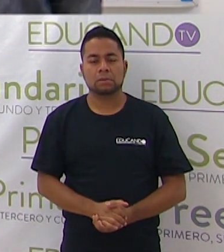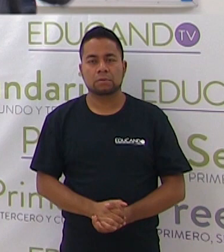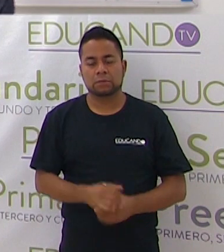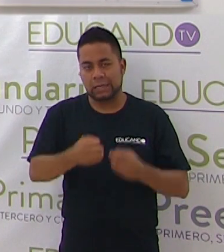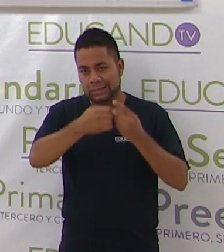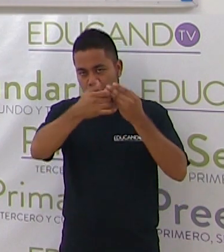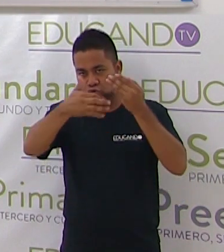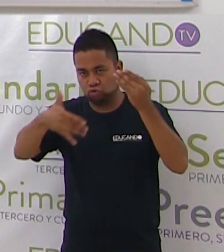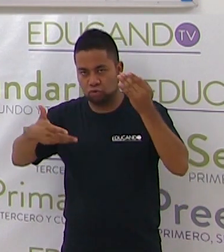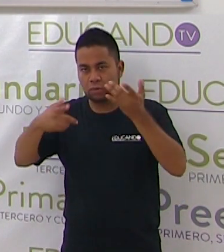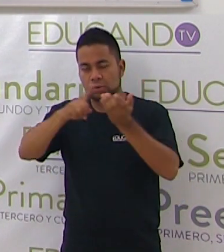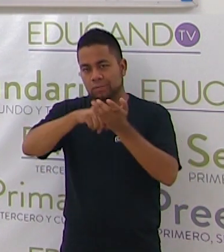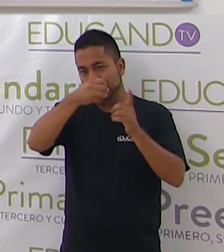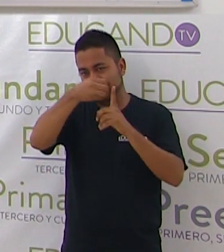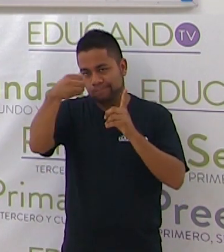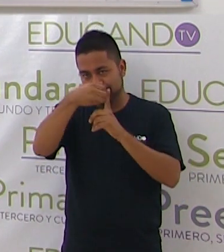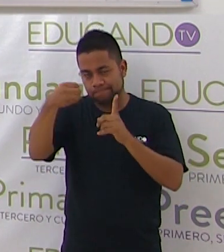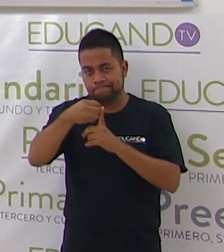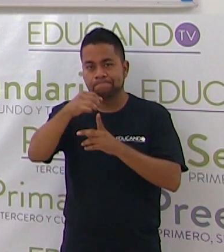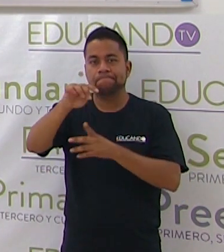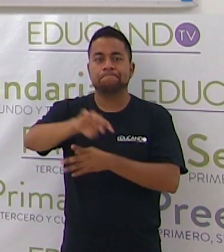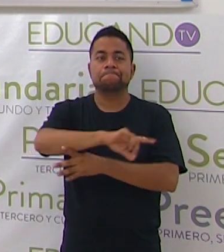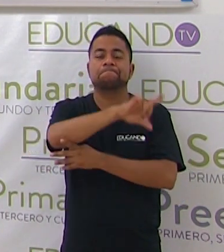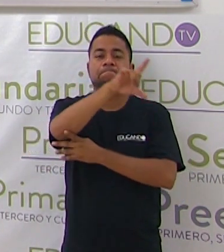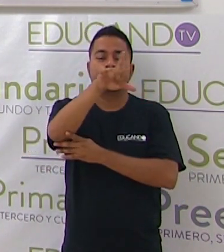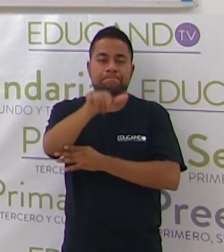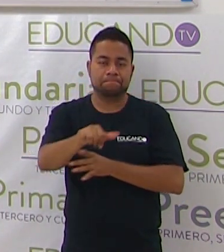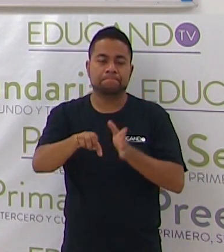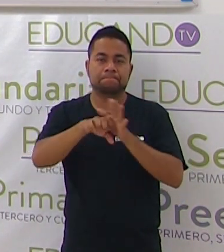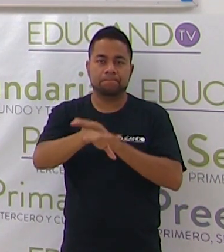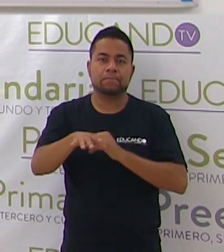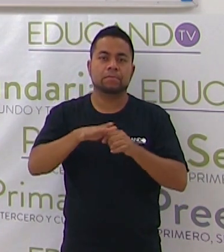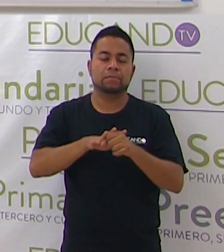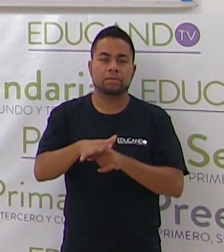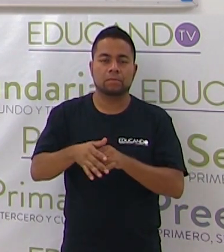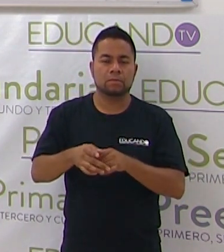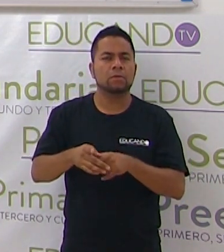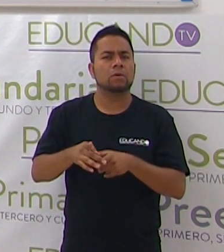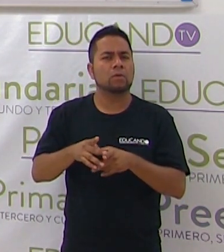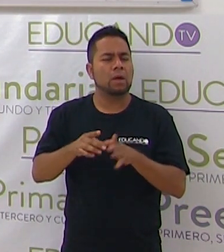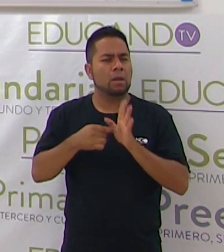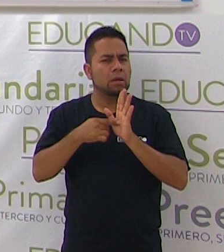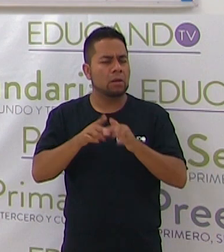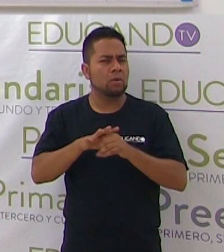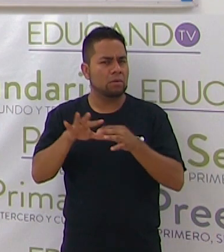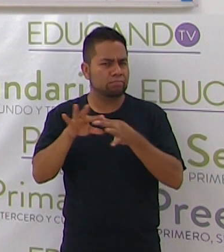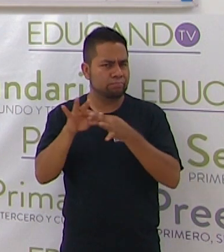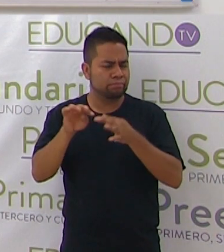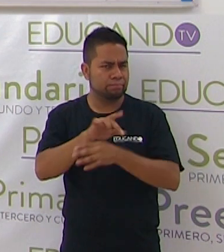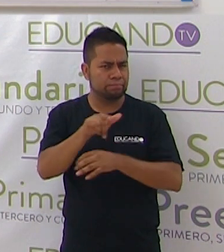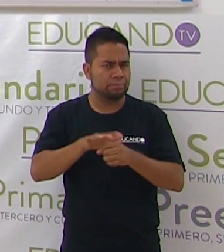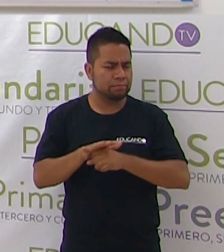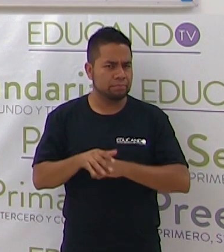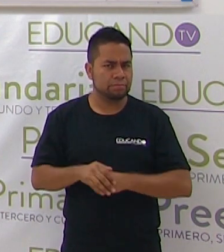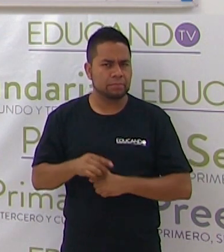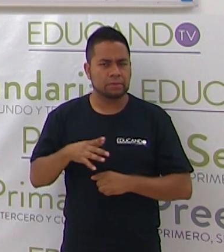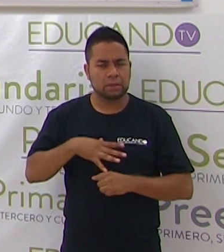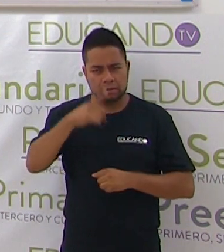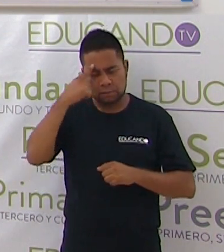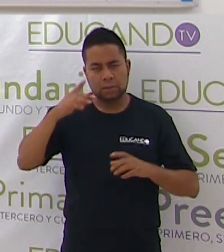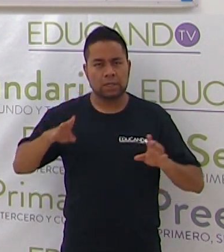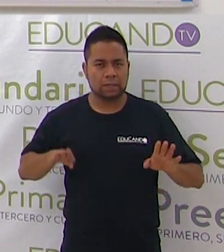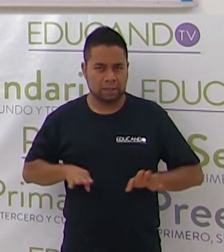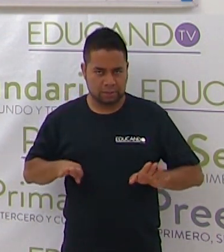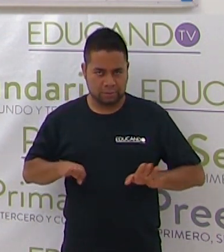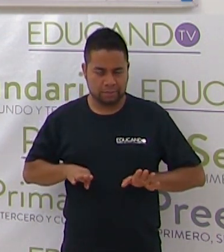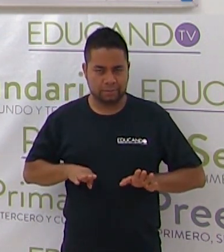Estructura. Y después, ¿qué fue lo que vimos después? Las